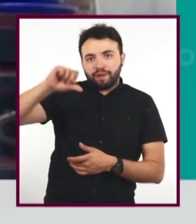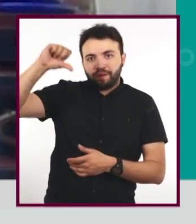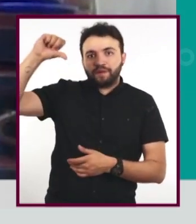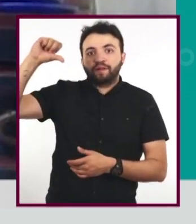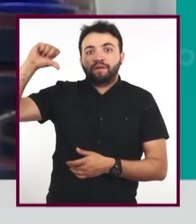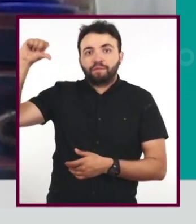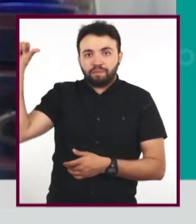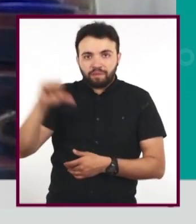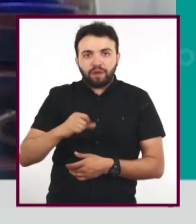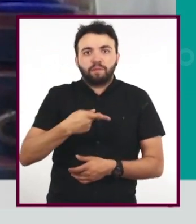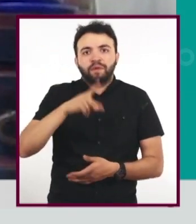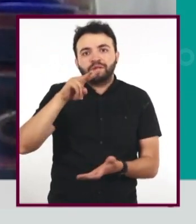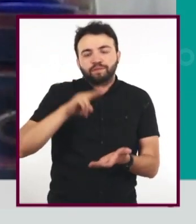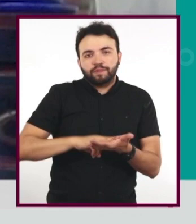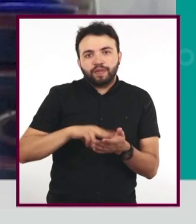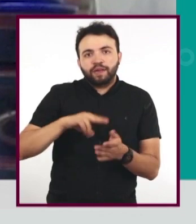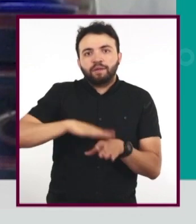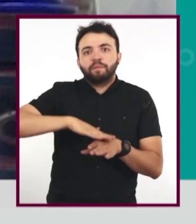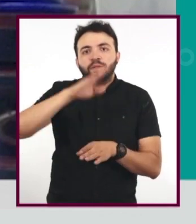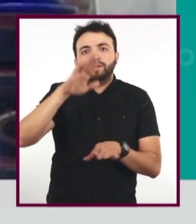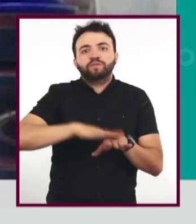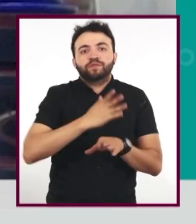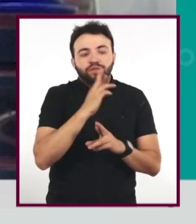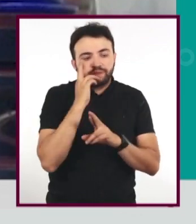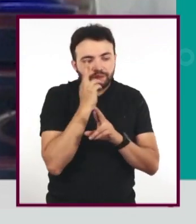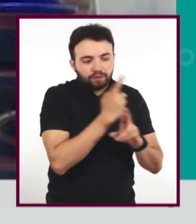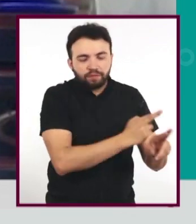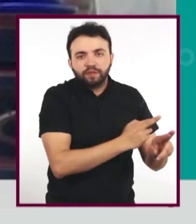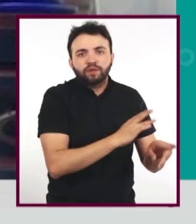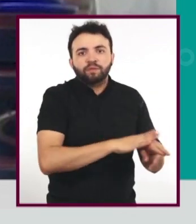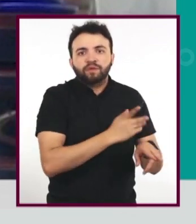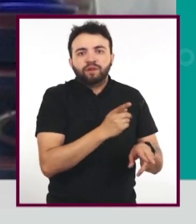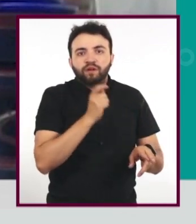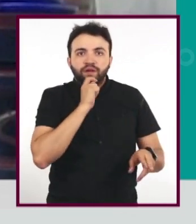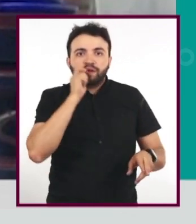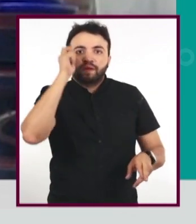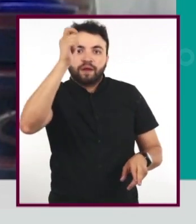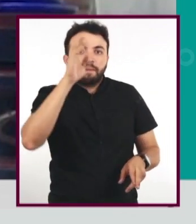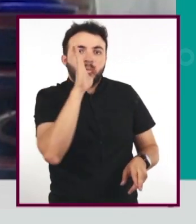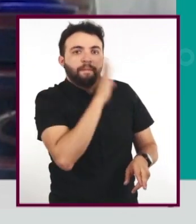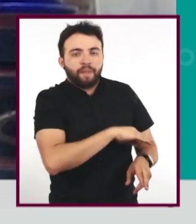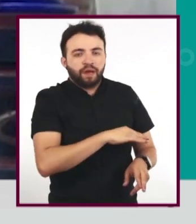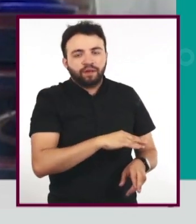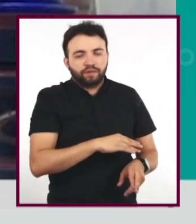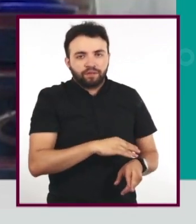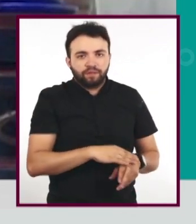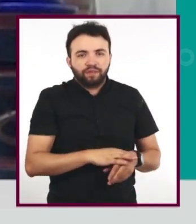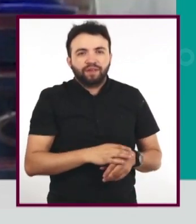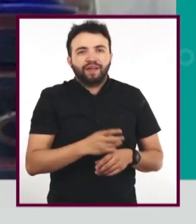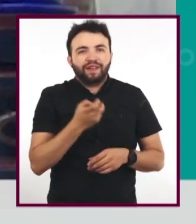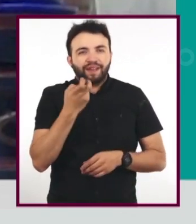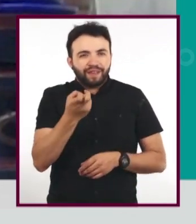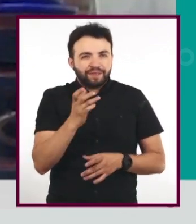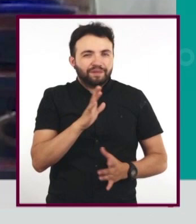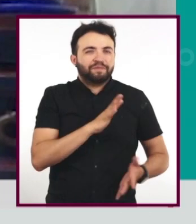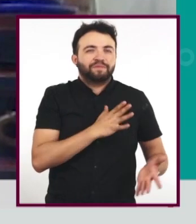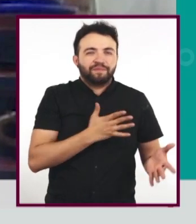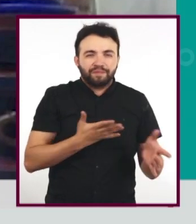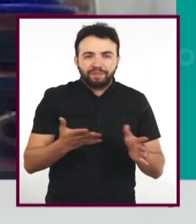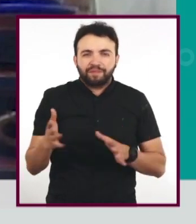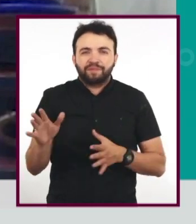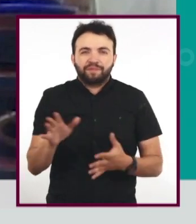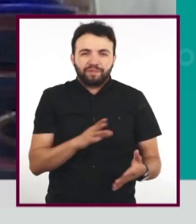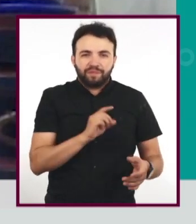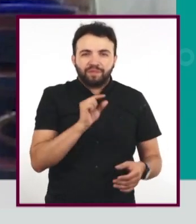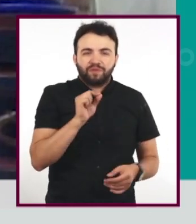mucho en los juegos y también ocurre en la literatura, donde se difumina un poco, como ya dije,